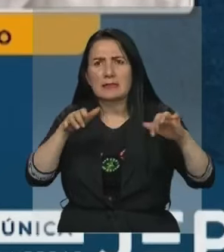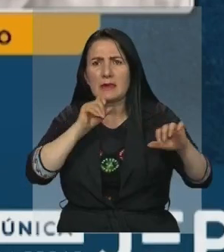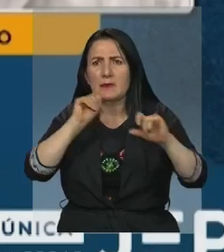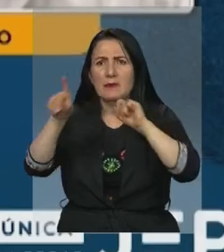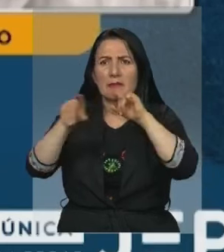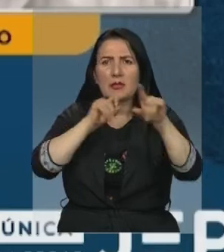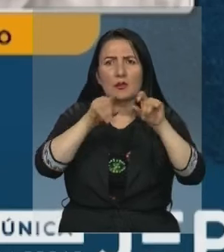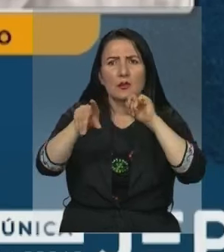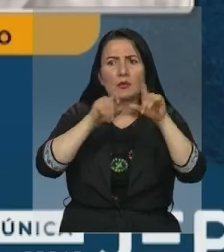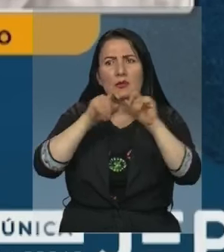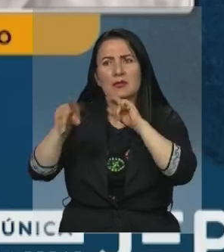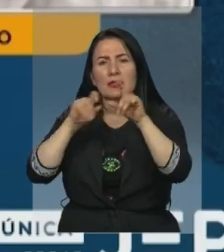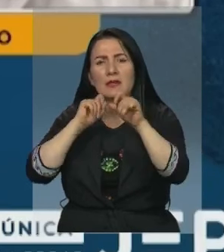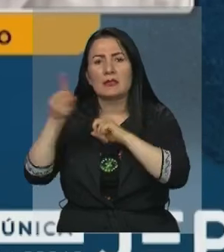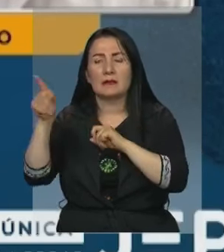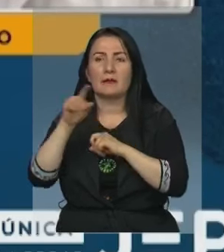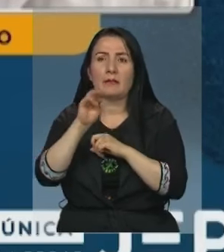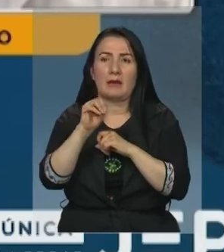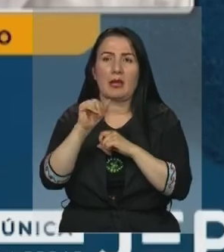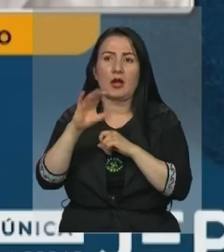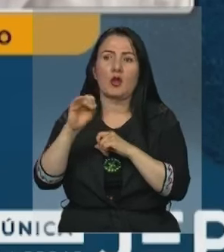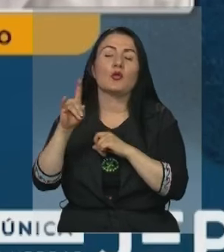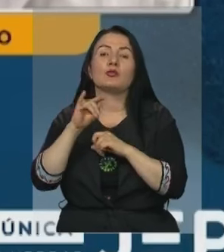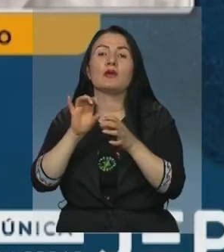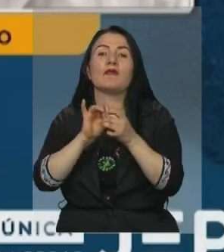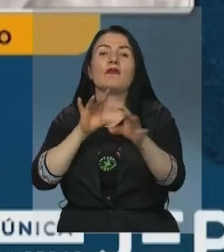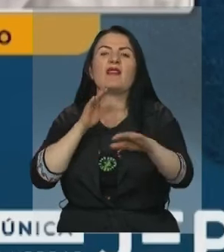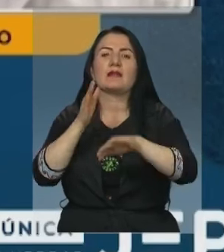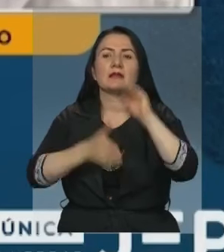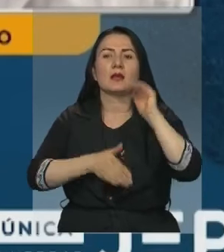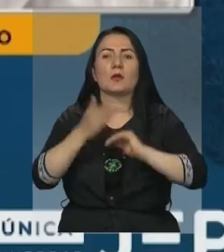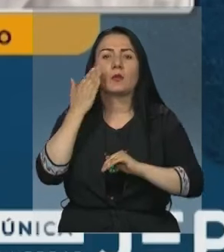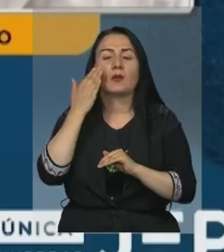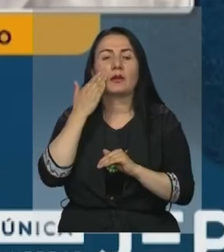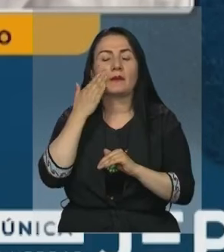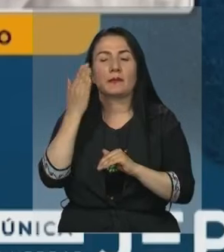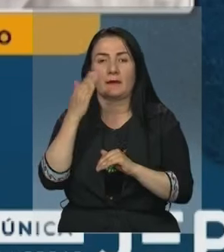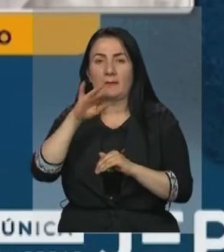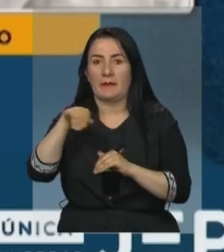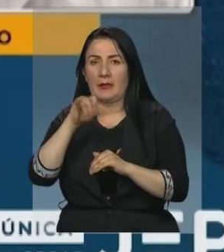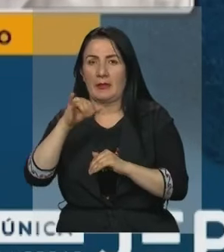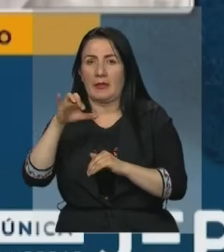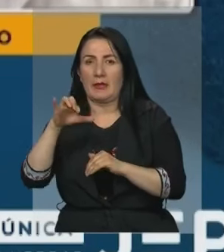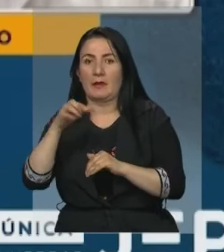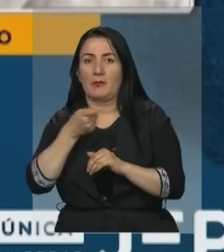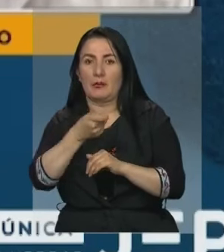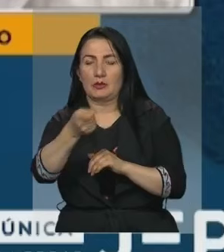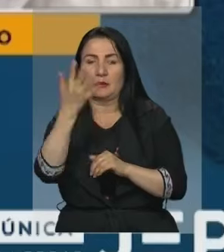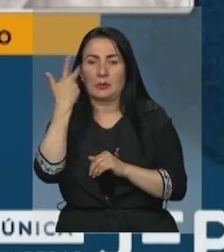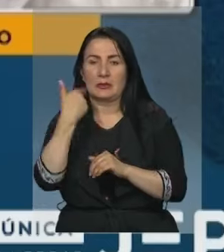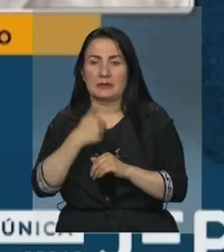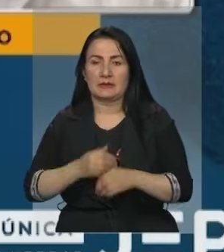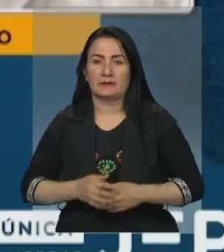a este compareciente. Hablamos de Mancuso. La fecha de la diligencia será anunciada por la JEP en los próximos días.